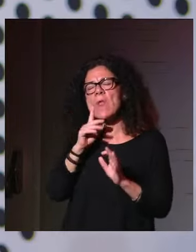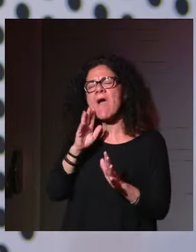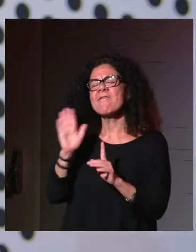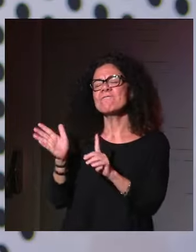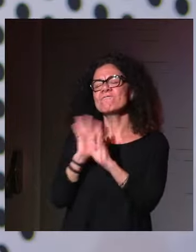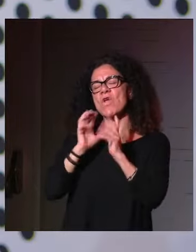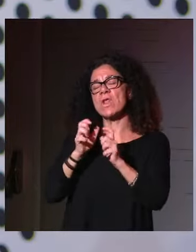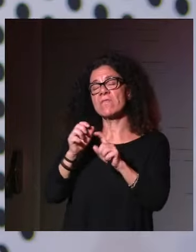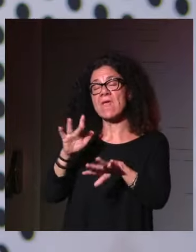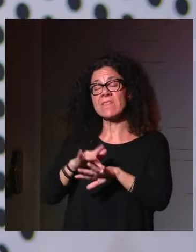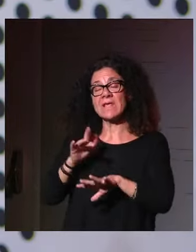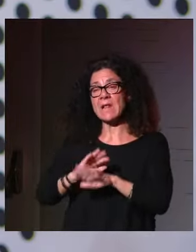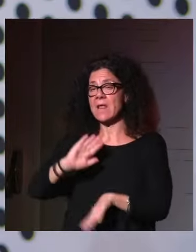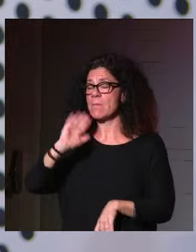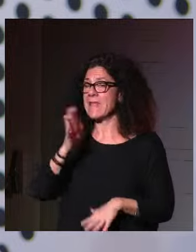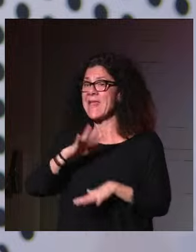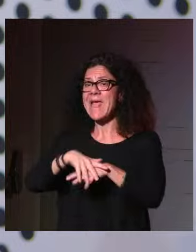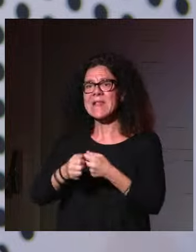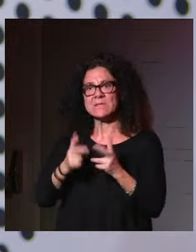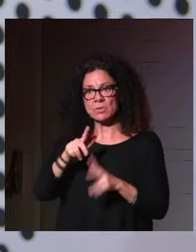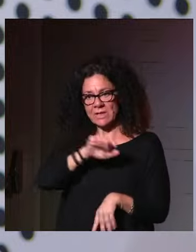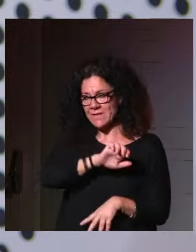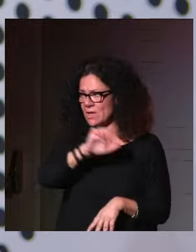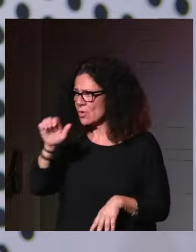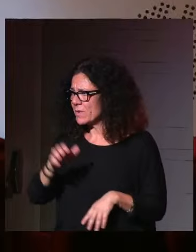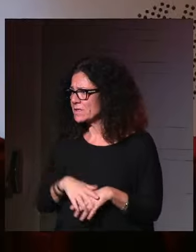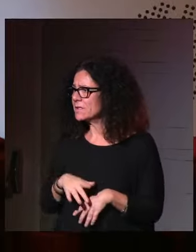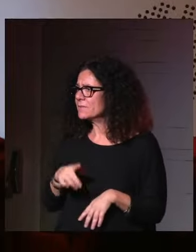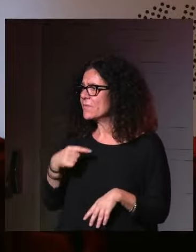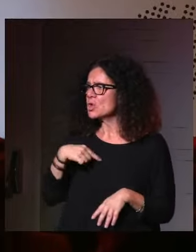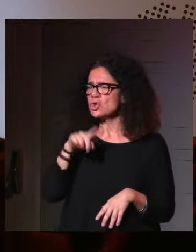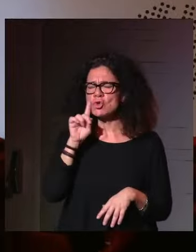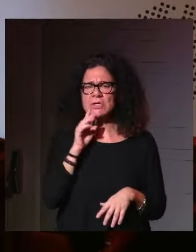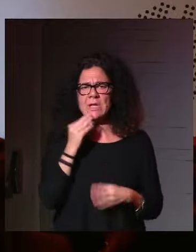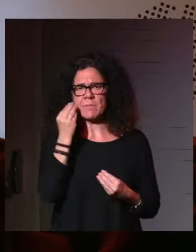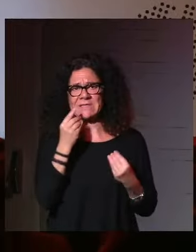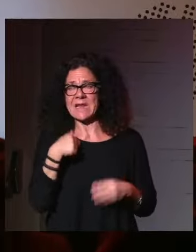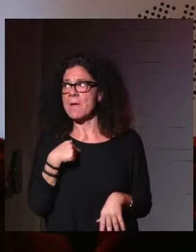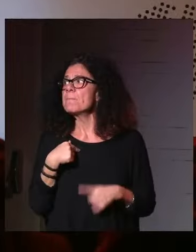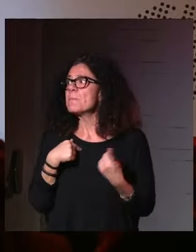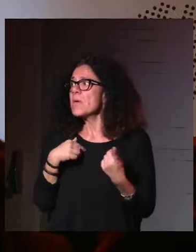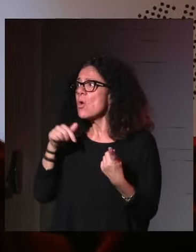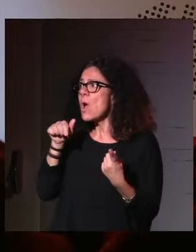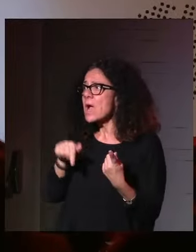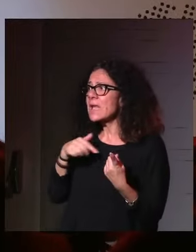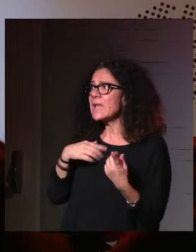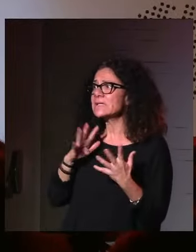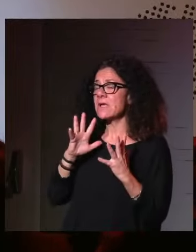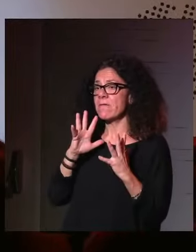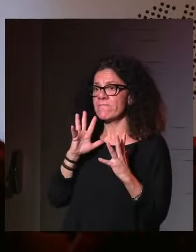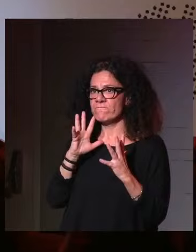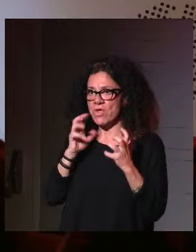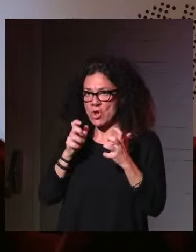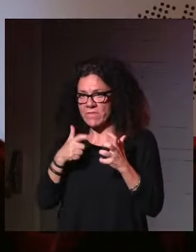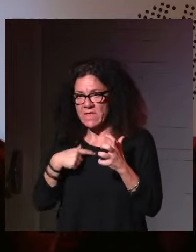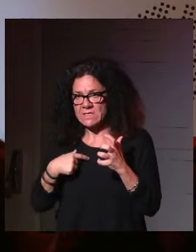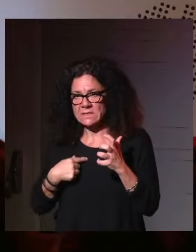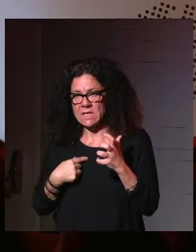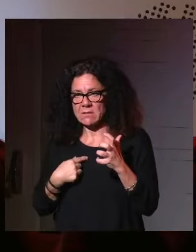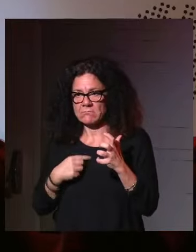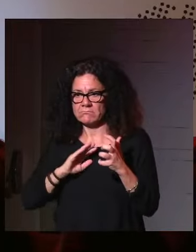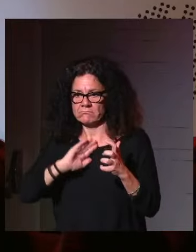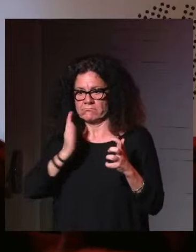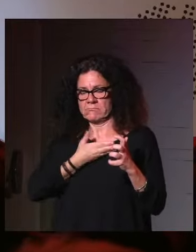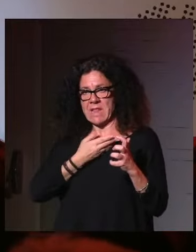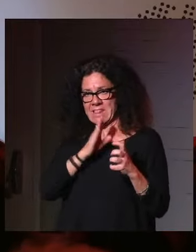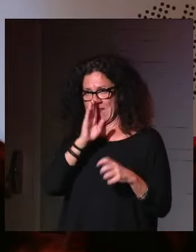que va a impactar en las democracias europeas yo no sé qué pensar Ana pero yo creo que en España las las violencias que percibimos las que recibimos